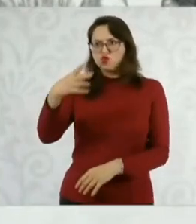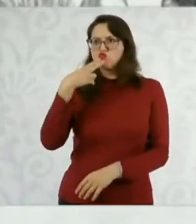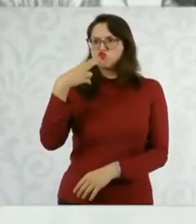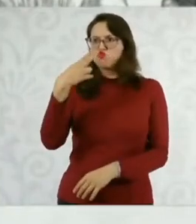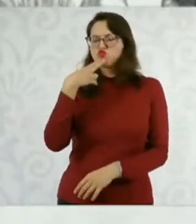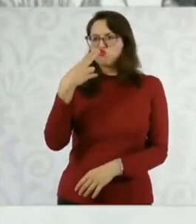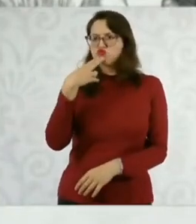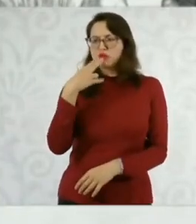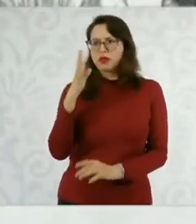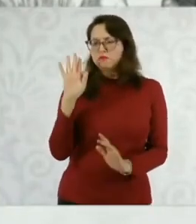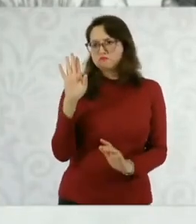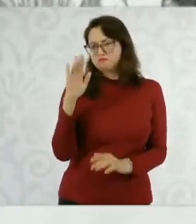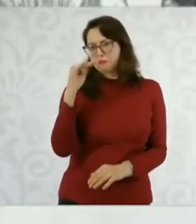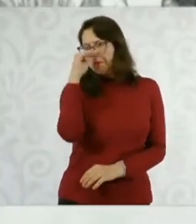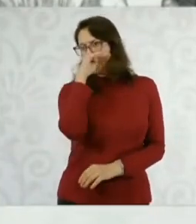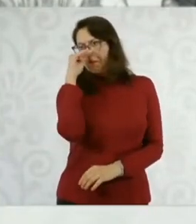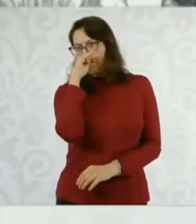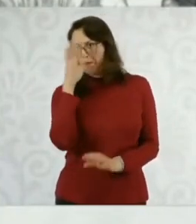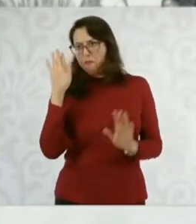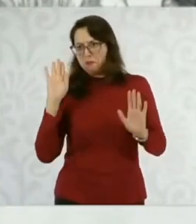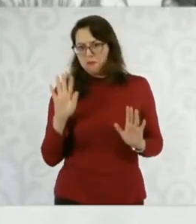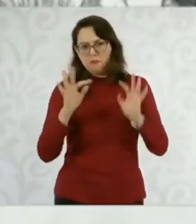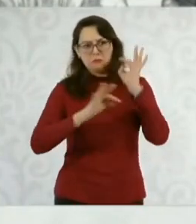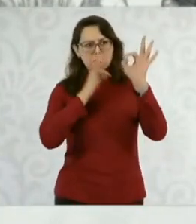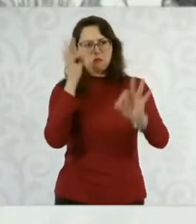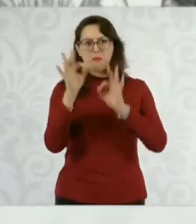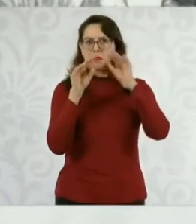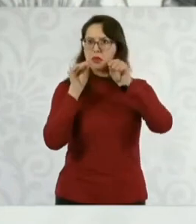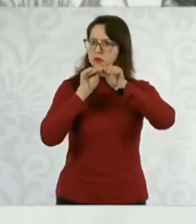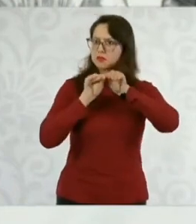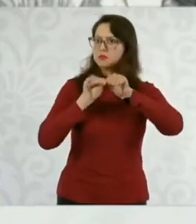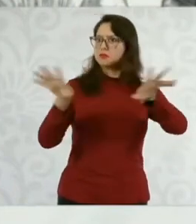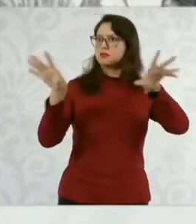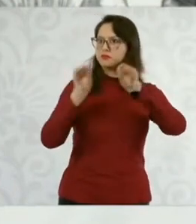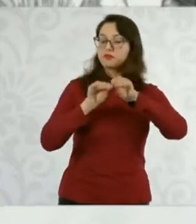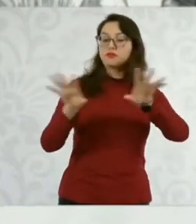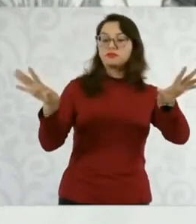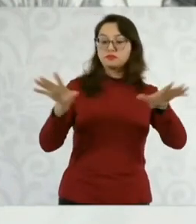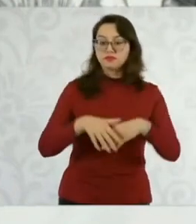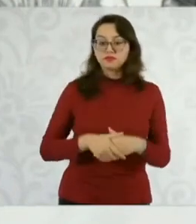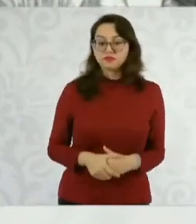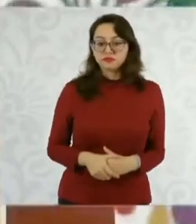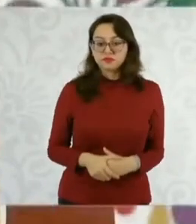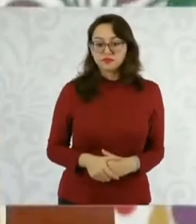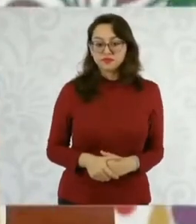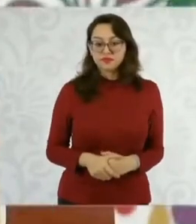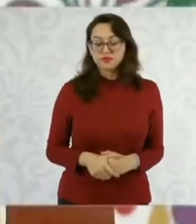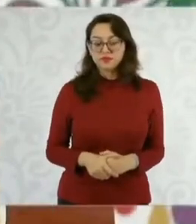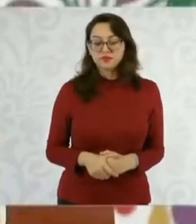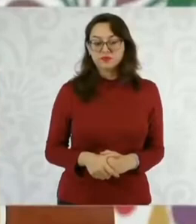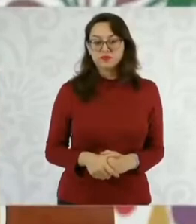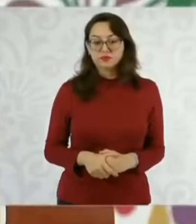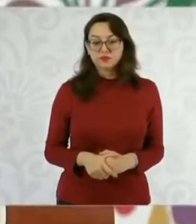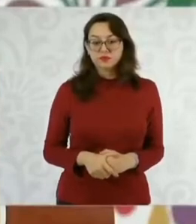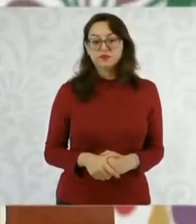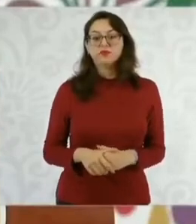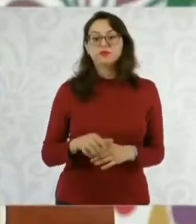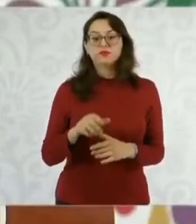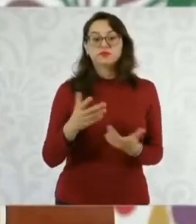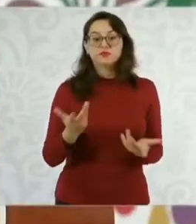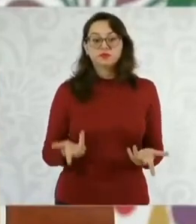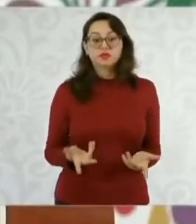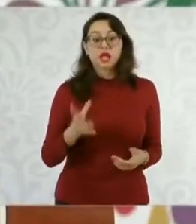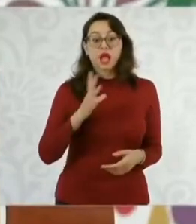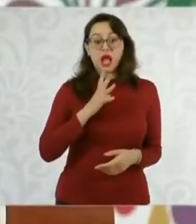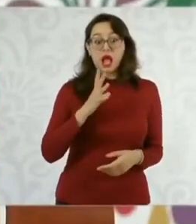de la elección pues haya difusión con los tiempos oficiales, si es que eso es lo que hace falta. Les planteamos también